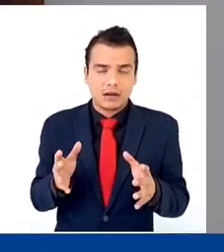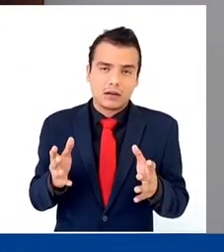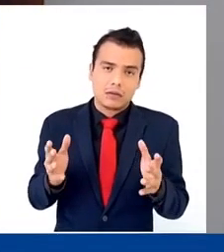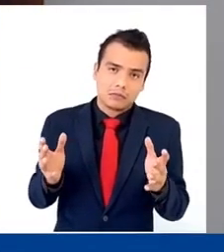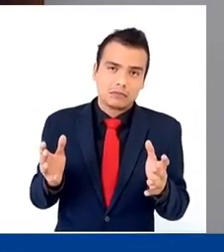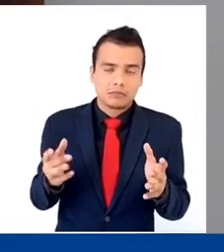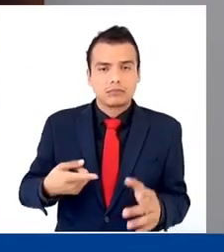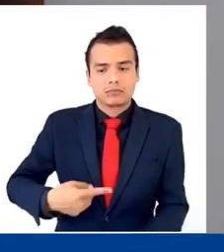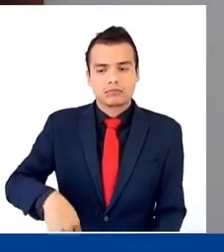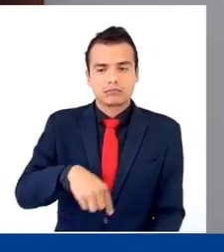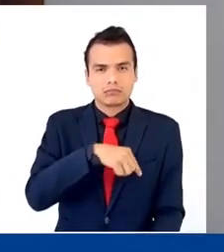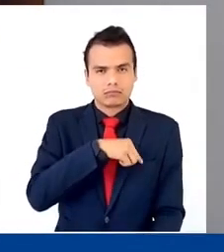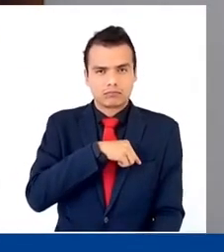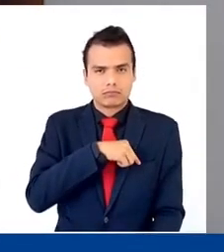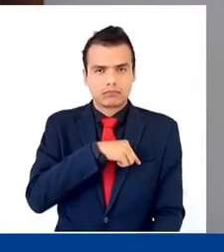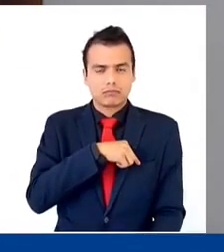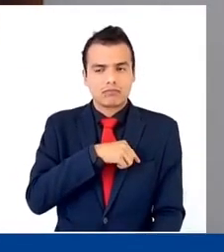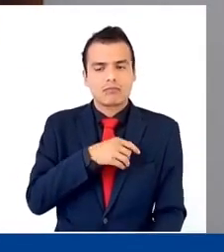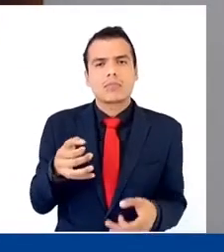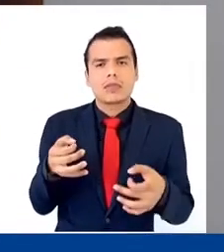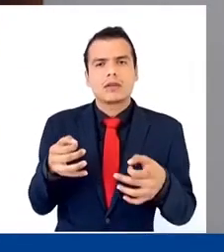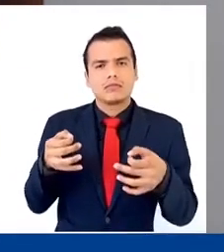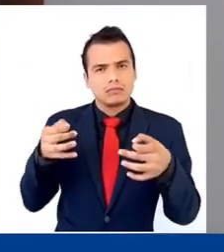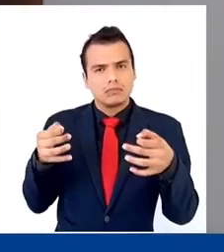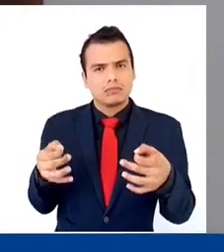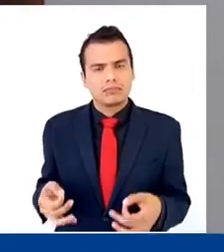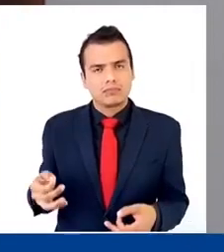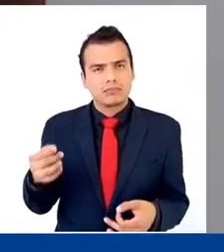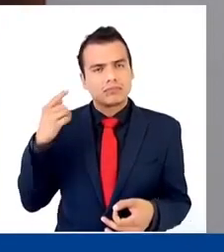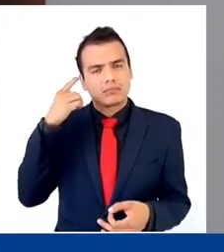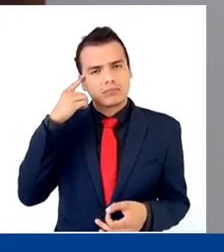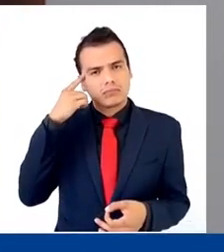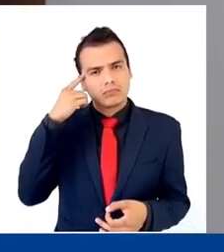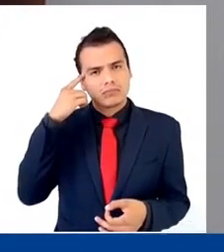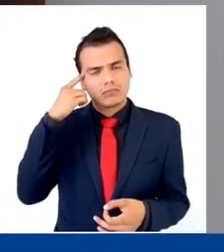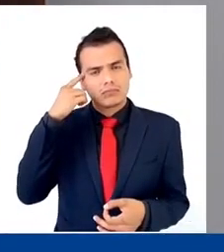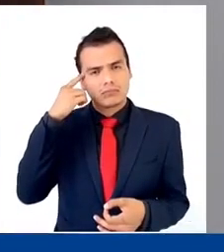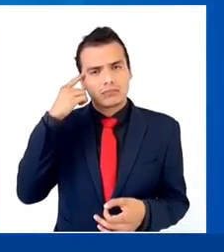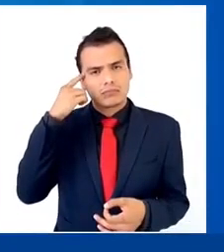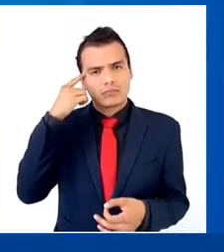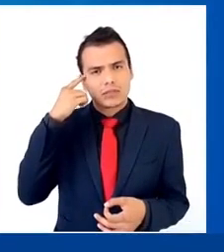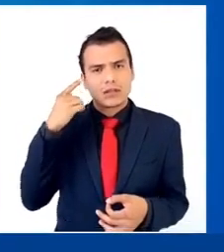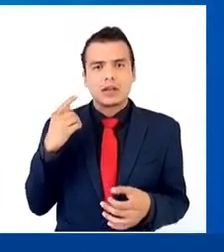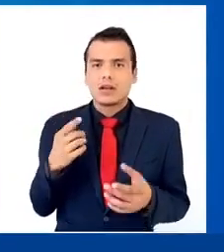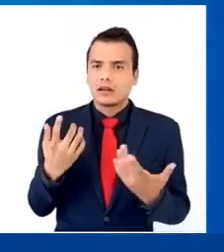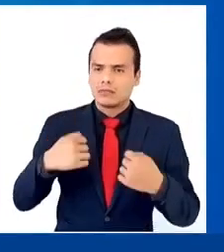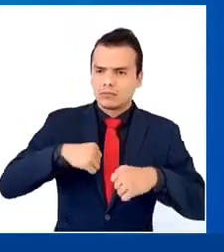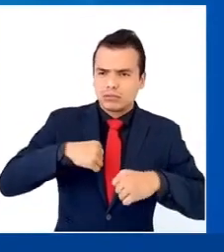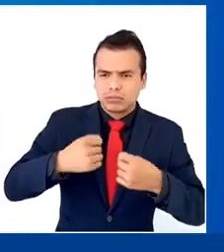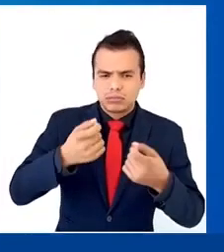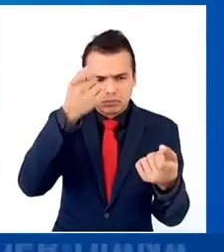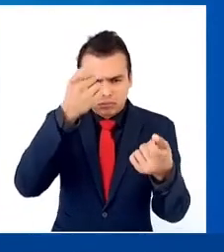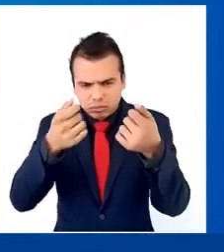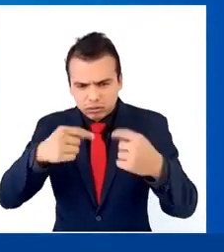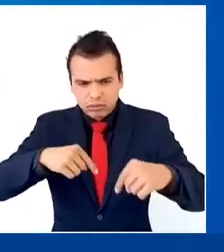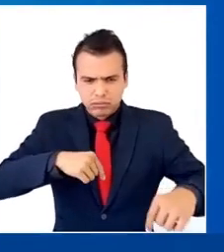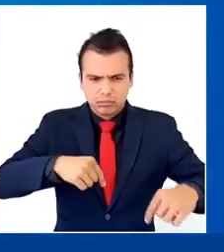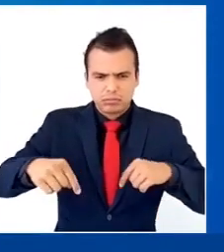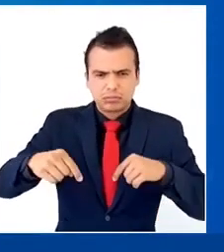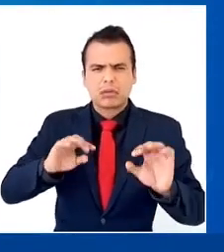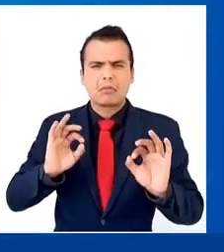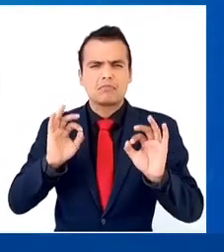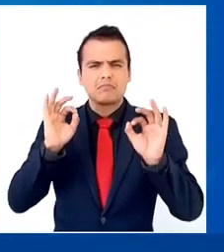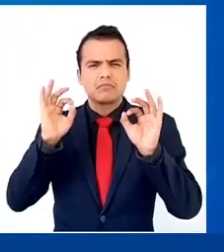sabemos generar riqueza y sabemos administrar con austeridad y con eficiencia. El Valle es una empresa que hay que gerenciar